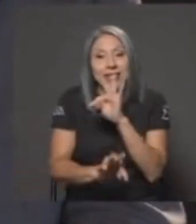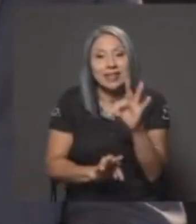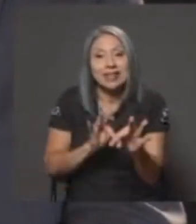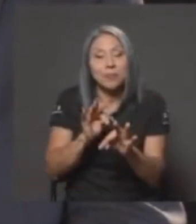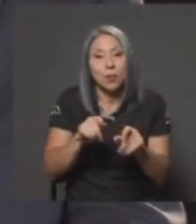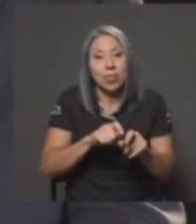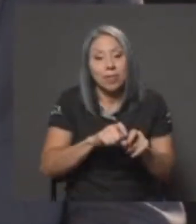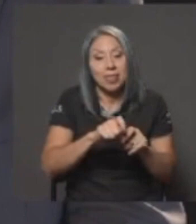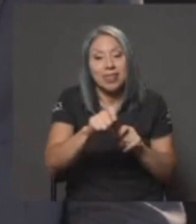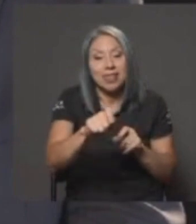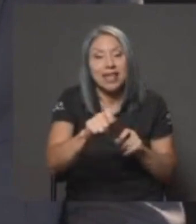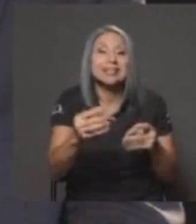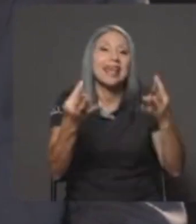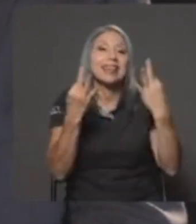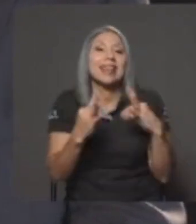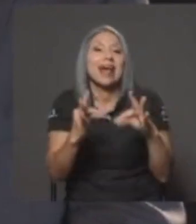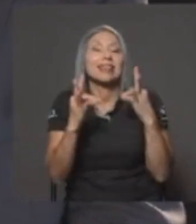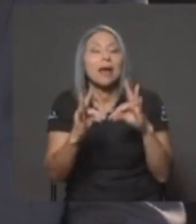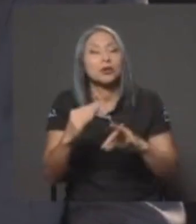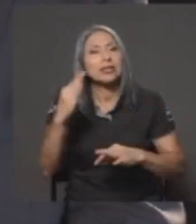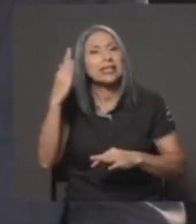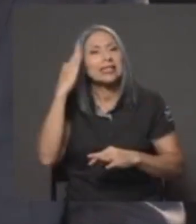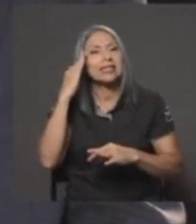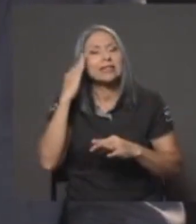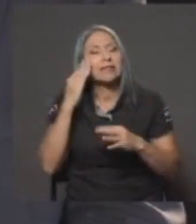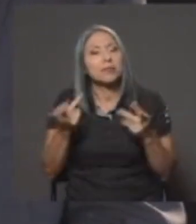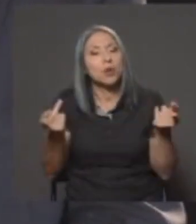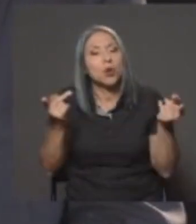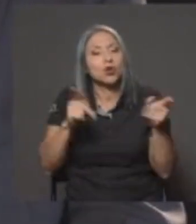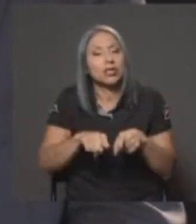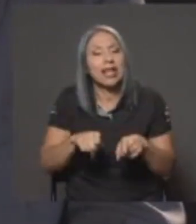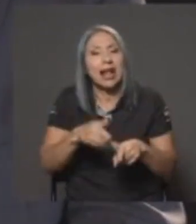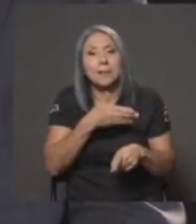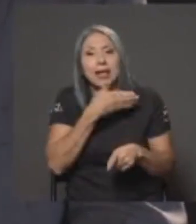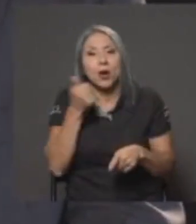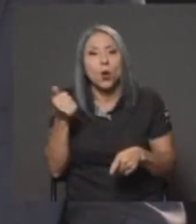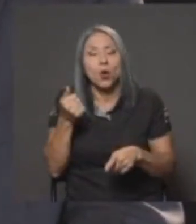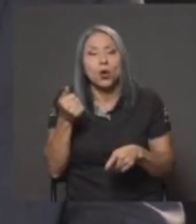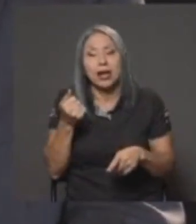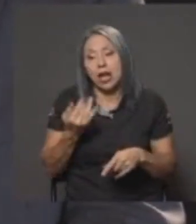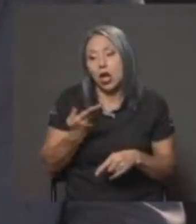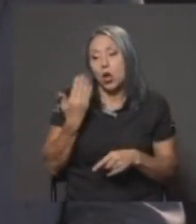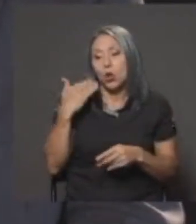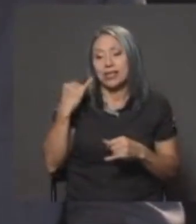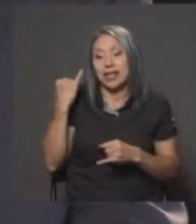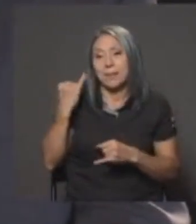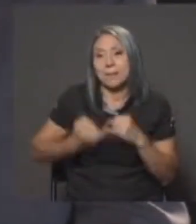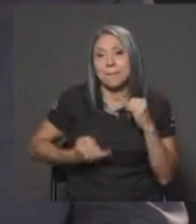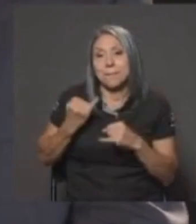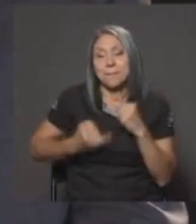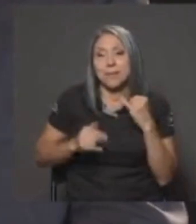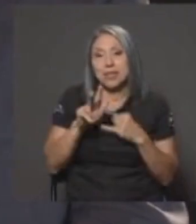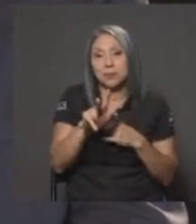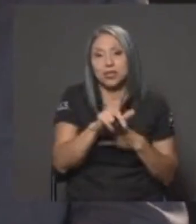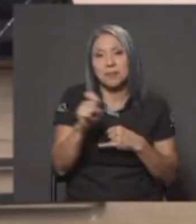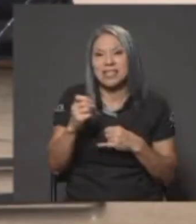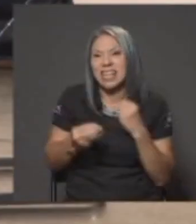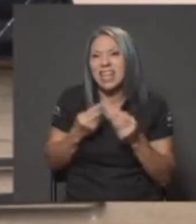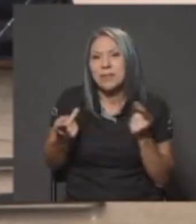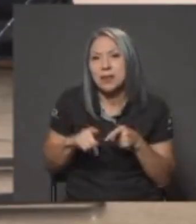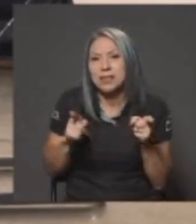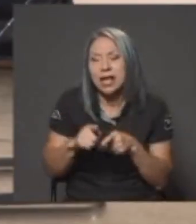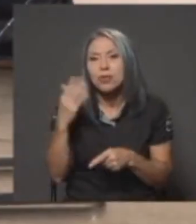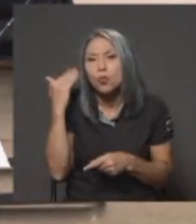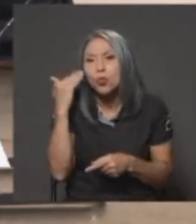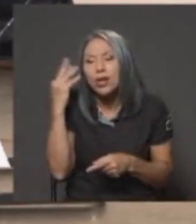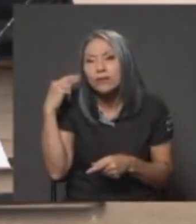medidas, tratar de pronosticar mejor lo que está pasando en el último trimestre, ¿verdad? Lo que está pasando en este trimestre de